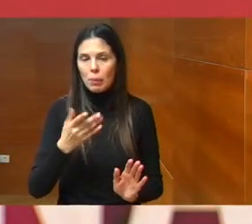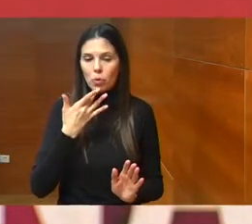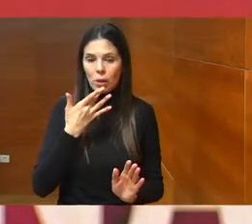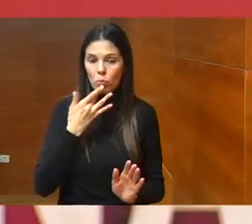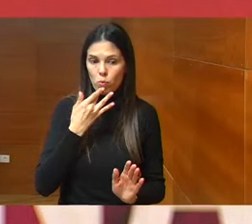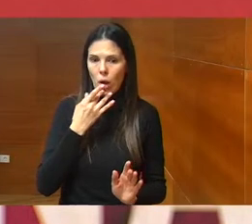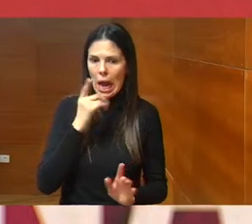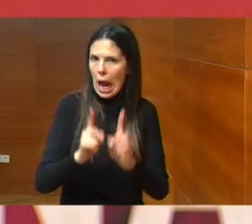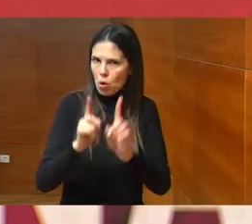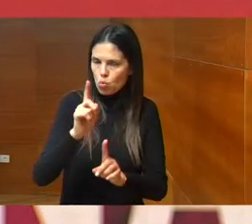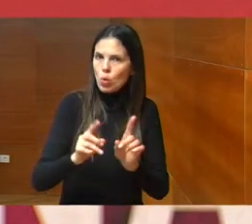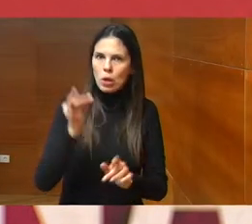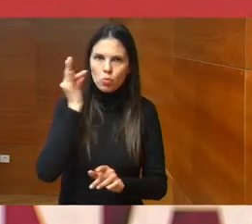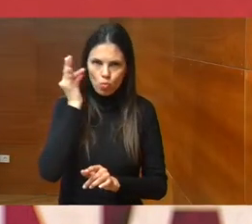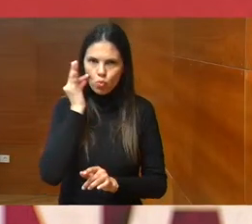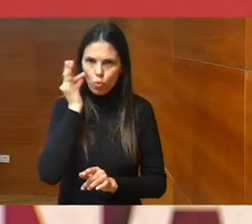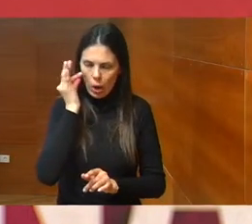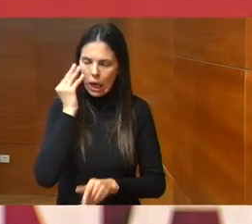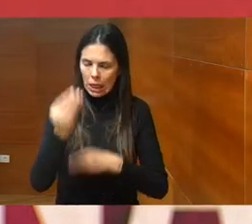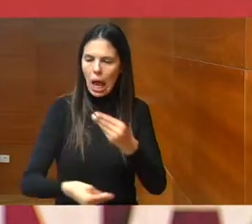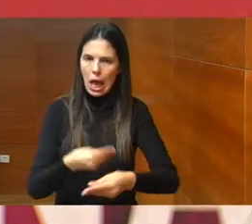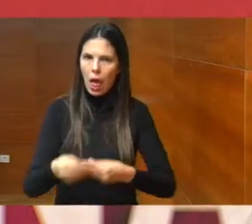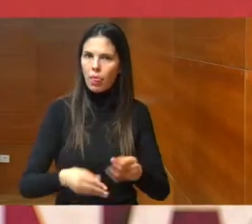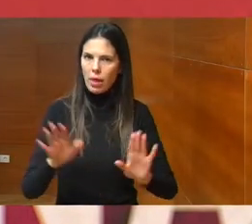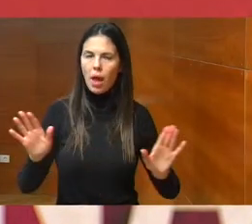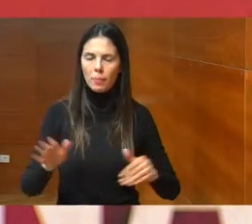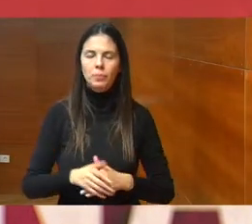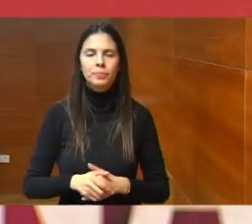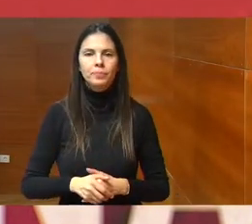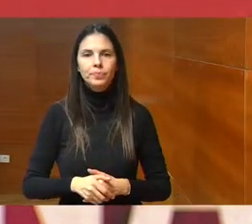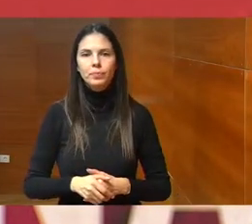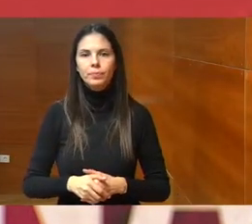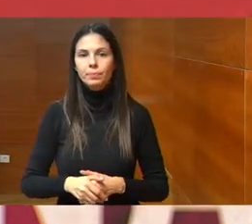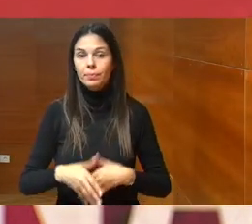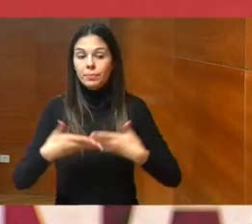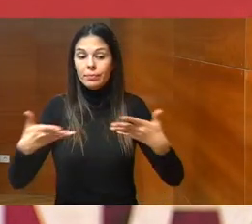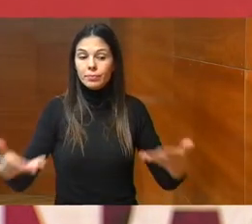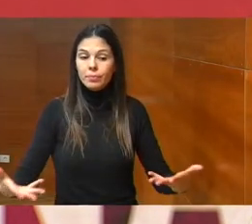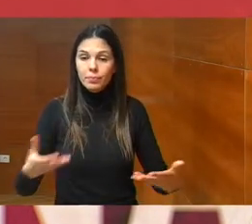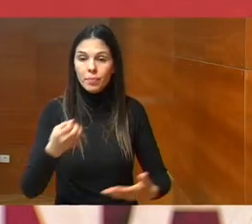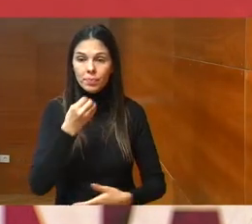algunas mujeres que ciofacían entonces bueno